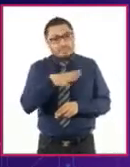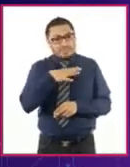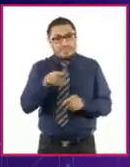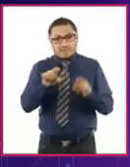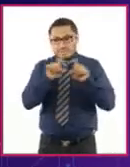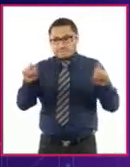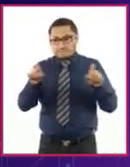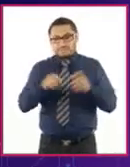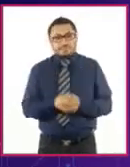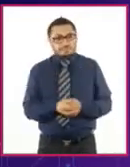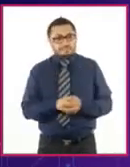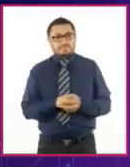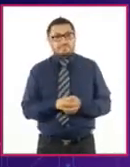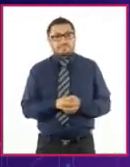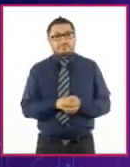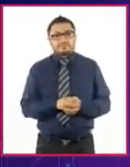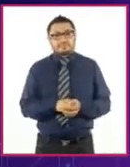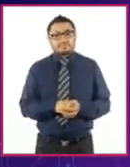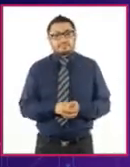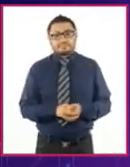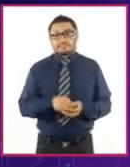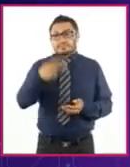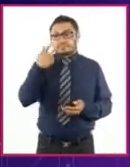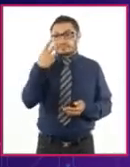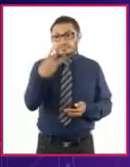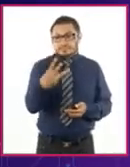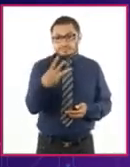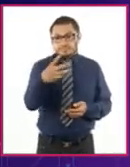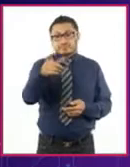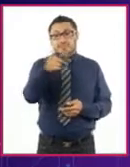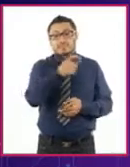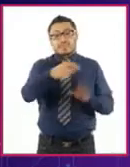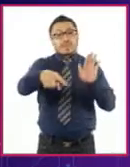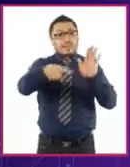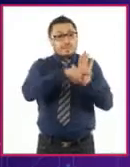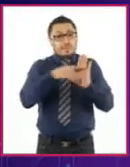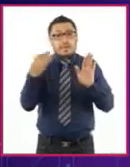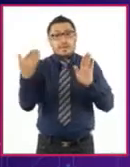expresión algebraica. 3x menos 1,000.